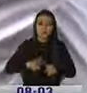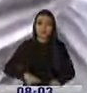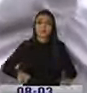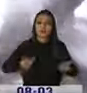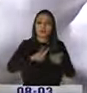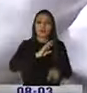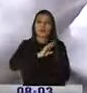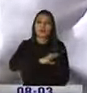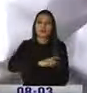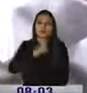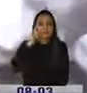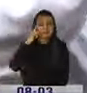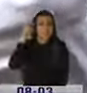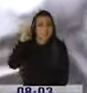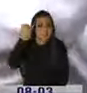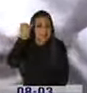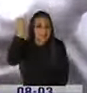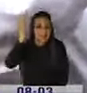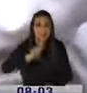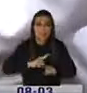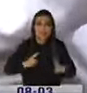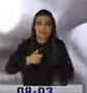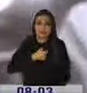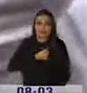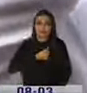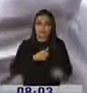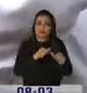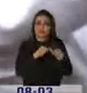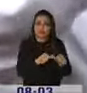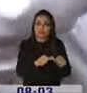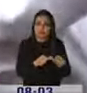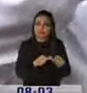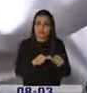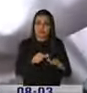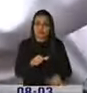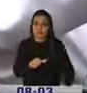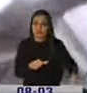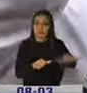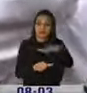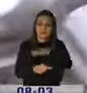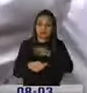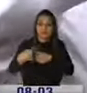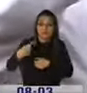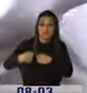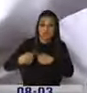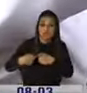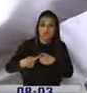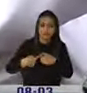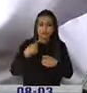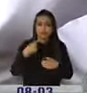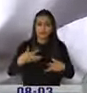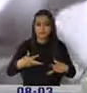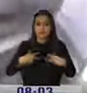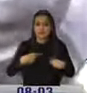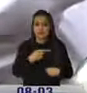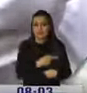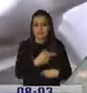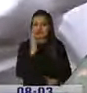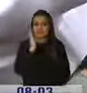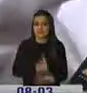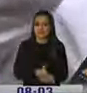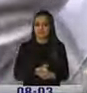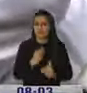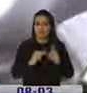municipio cree que es el adecuado. Pero queremos mantener de que el noroccidente de Quito no va a permitir la obra, no